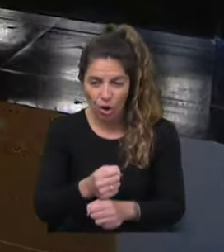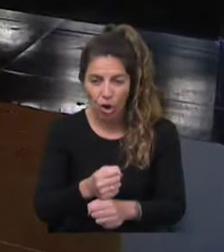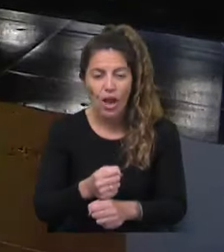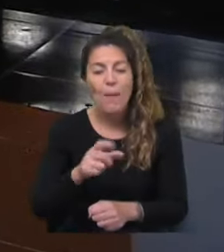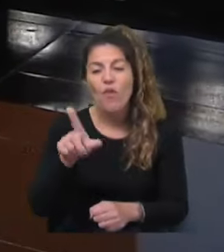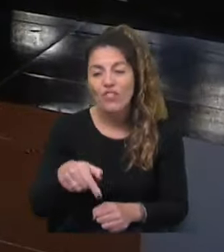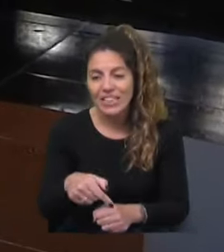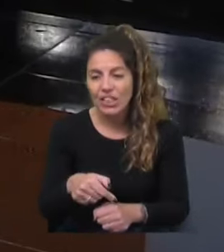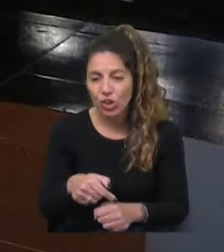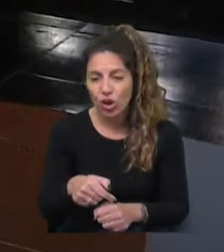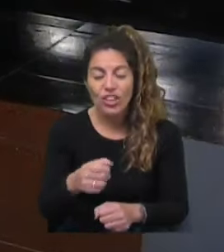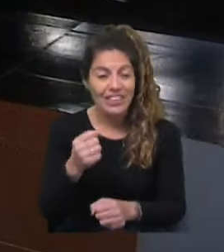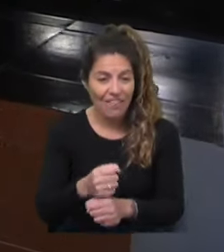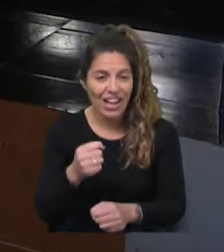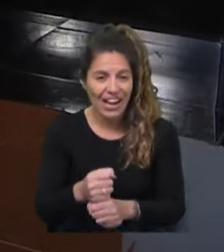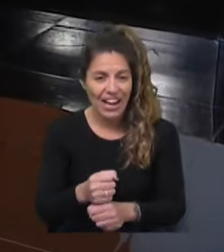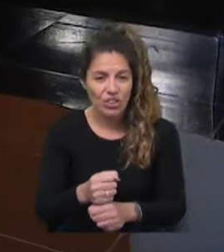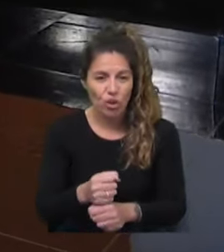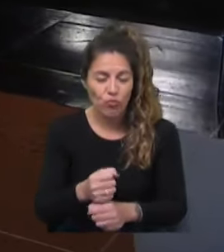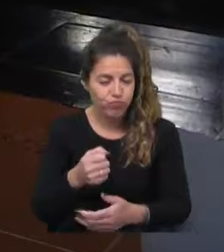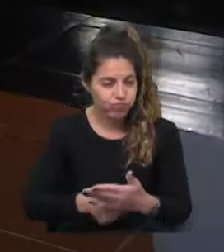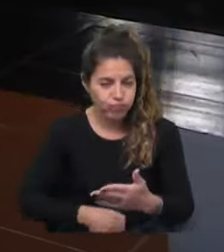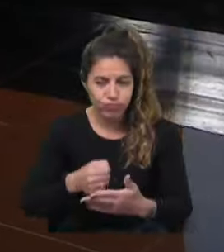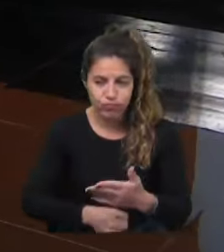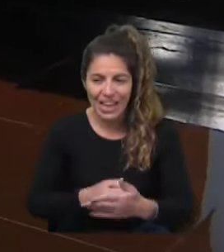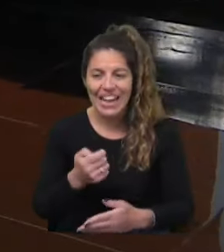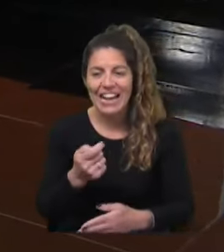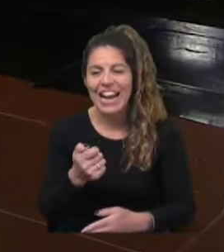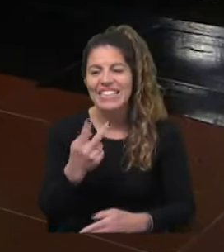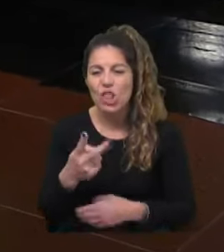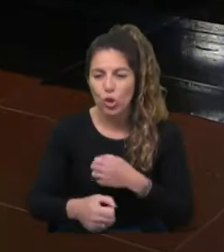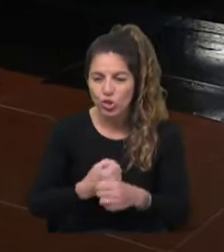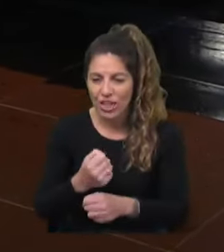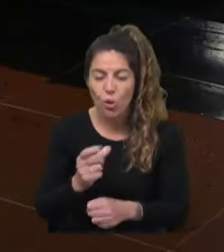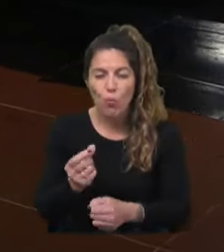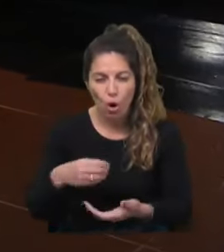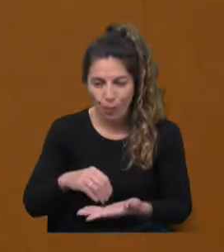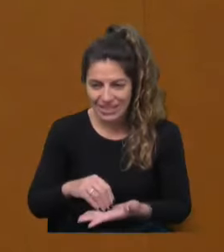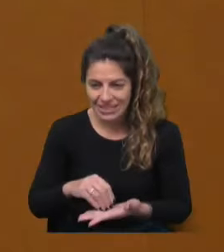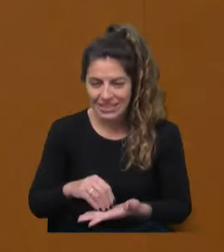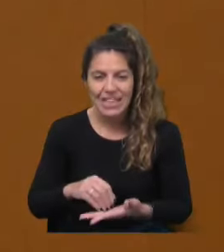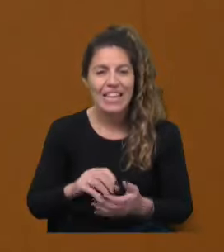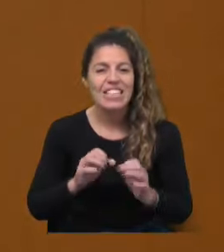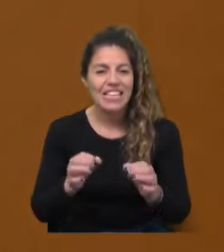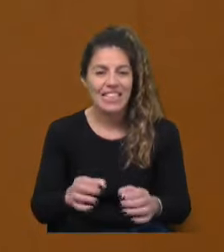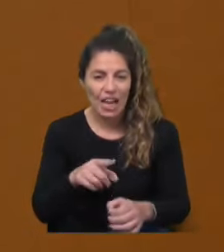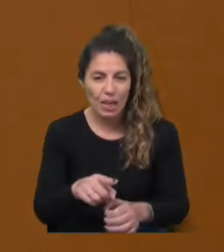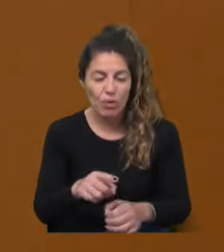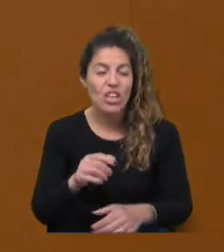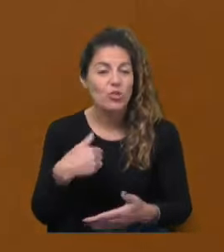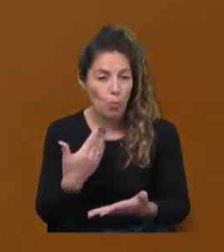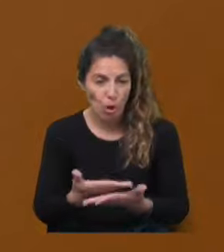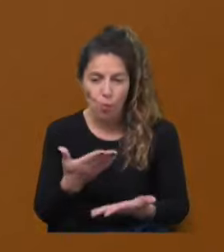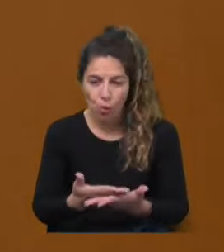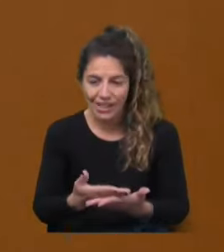venido trabajando incansablemente desde hace casi 2 años, un poco más. Bien. Ya llegaremos entonces a sus propuestas y a